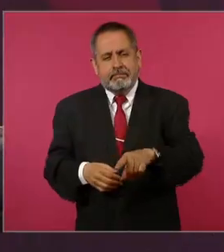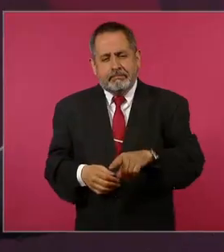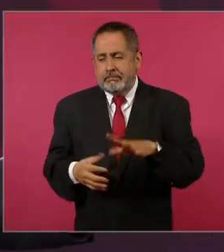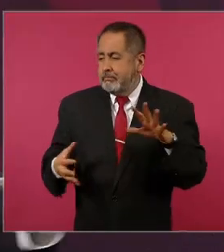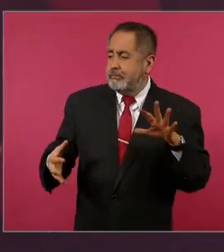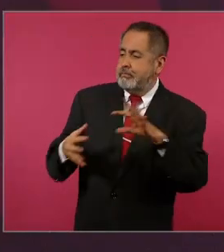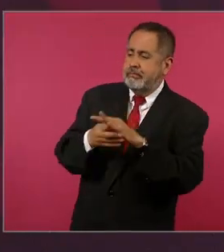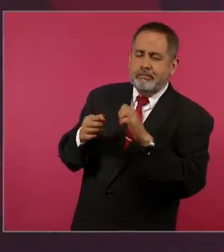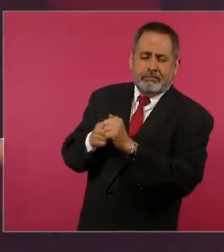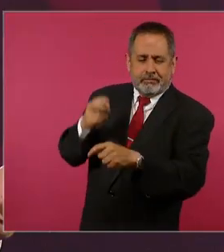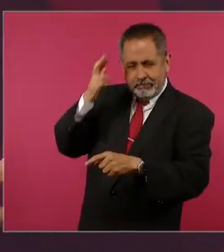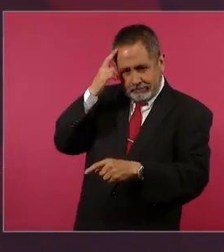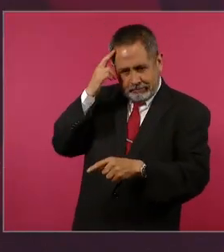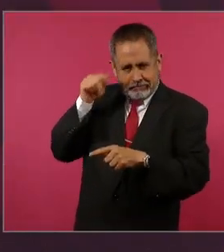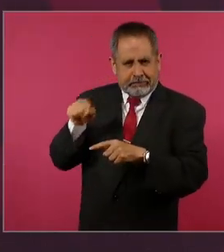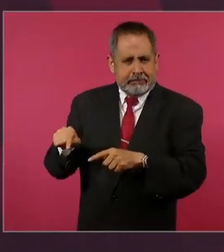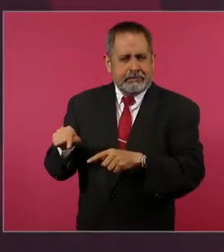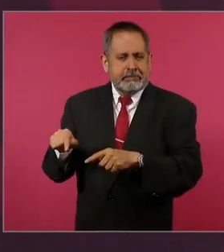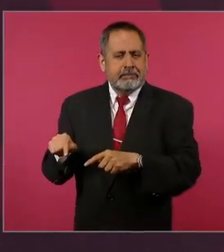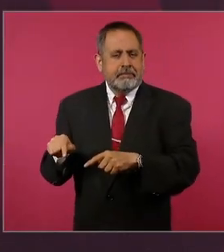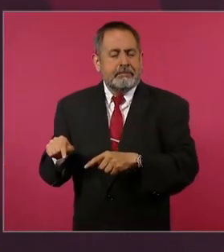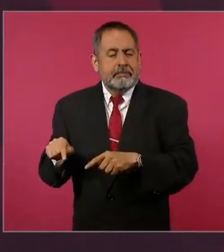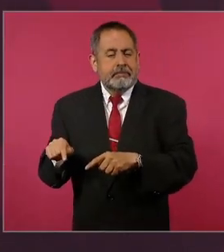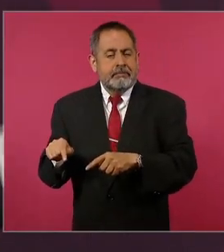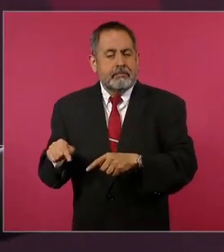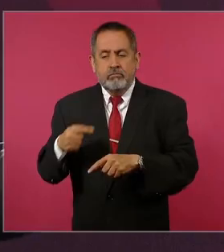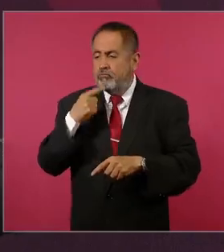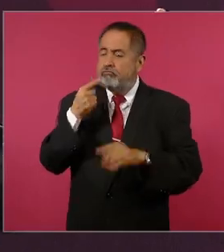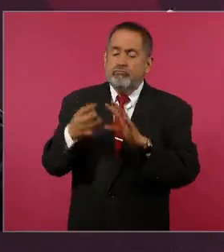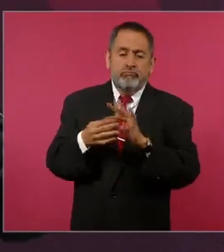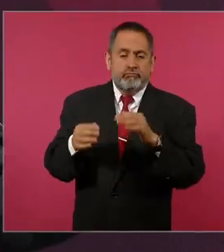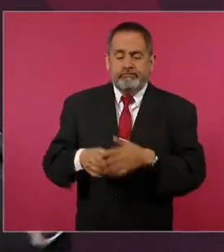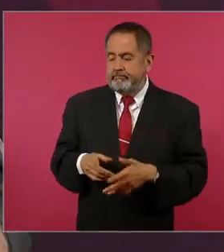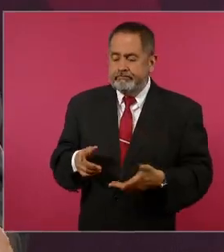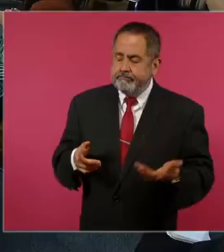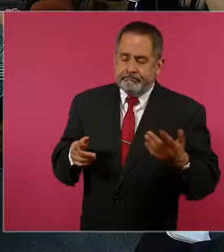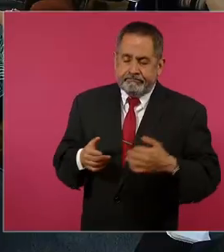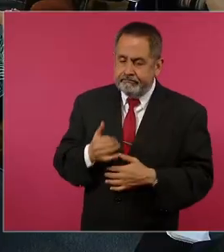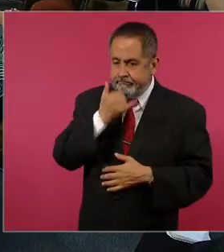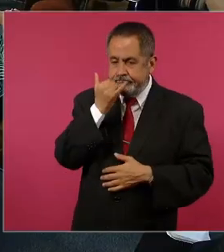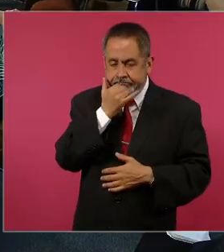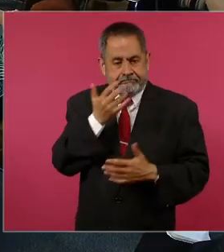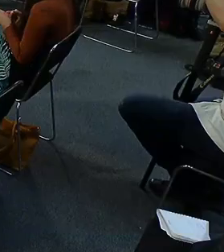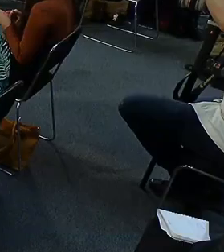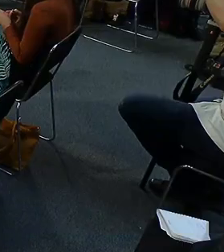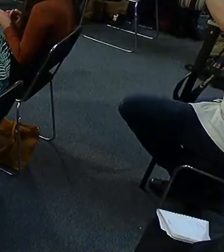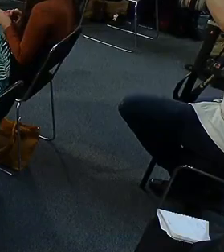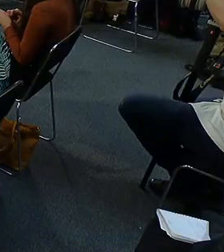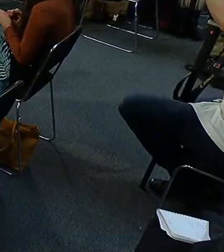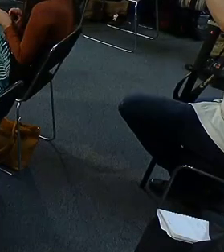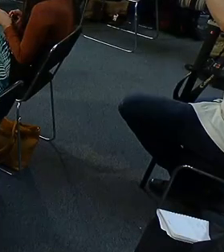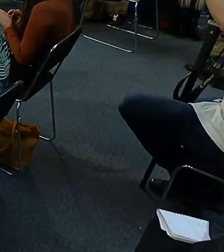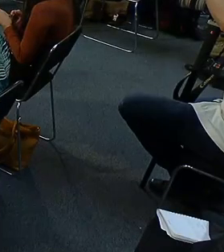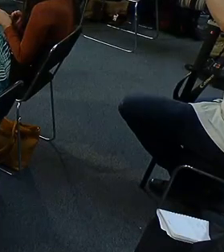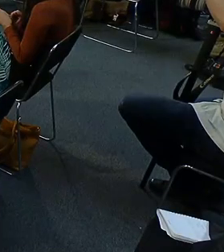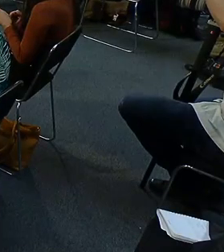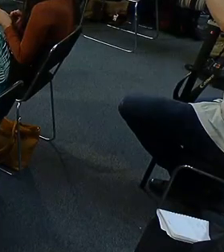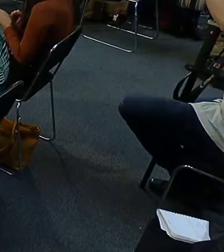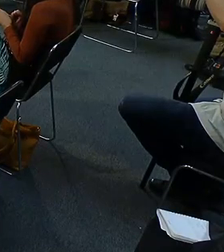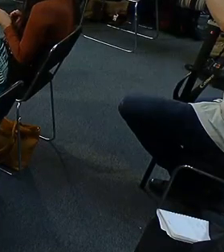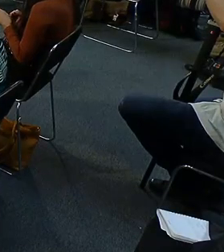vinculados al régimen, a decir que era un error, que no se podía ir